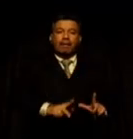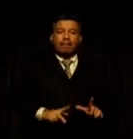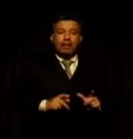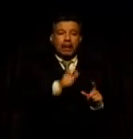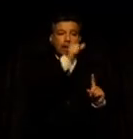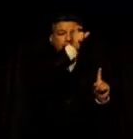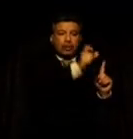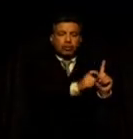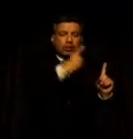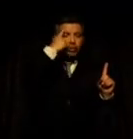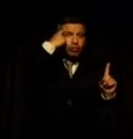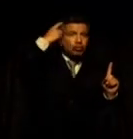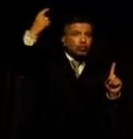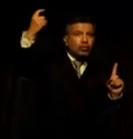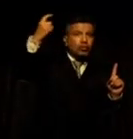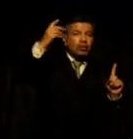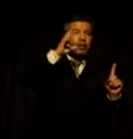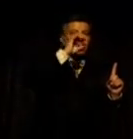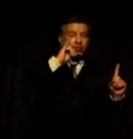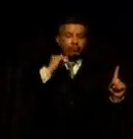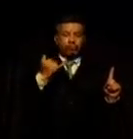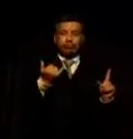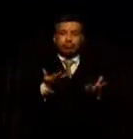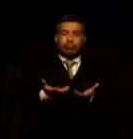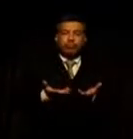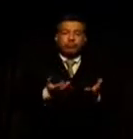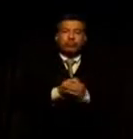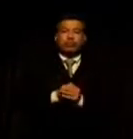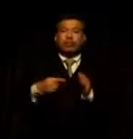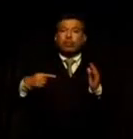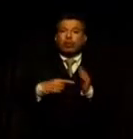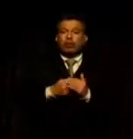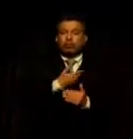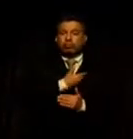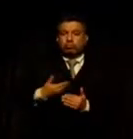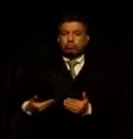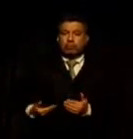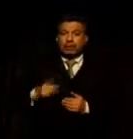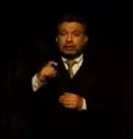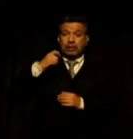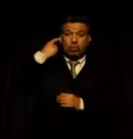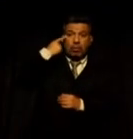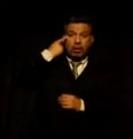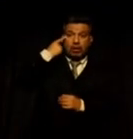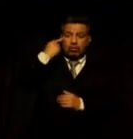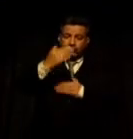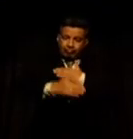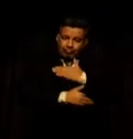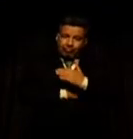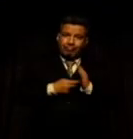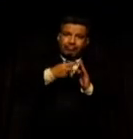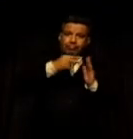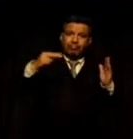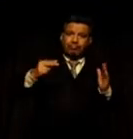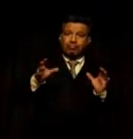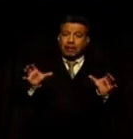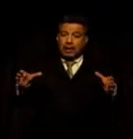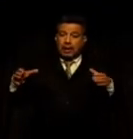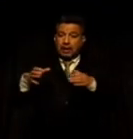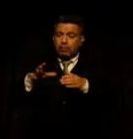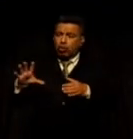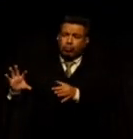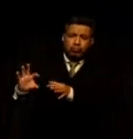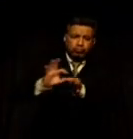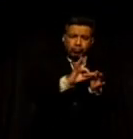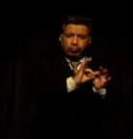persona que tiene sueños y que quiere transformar por eso presidente este gobierno este ministerio y todo su equipo en